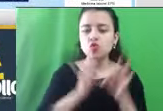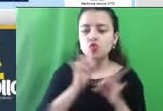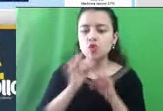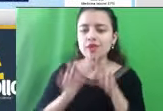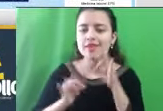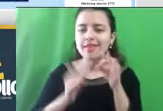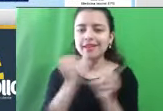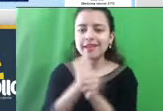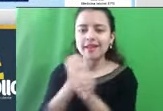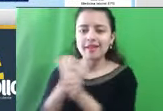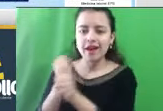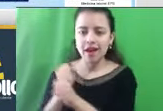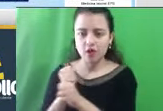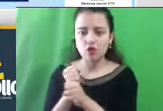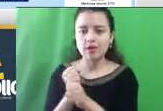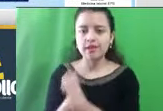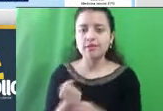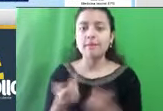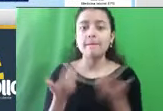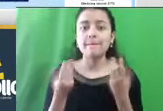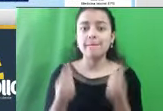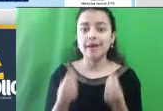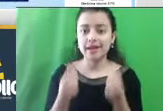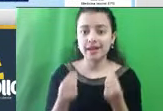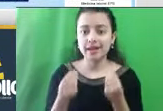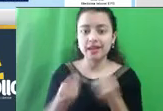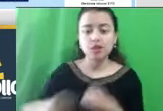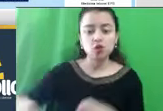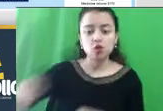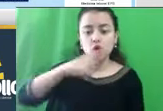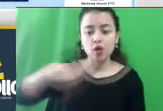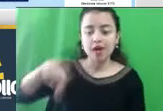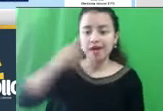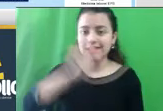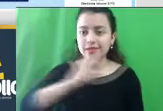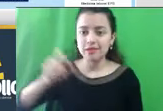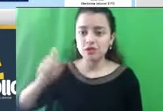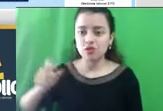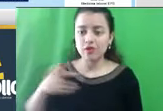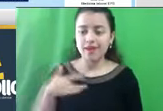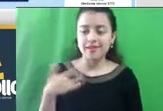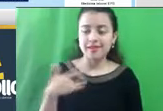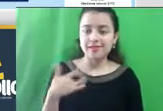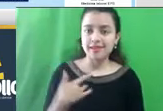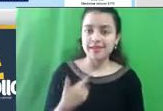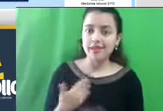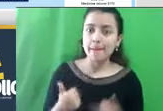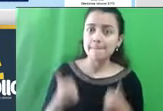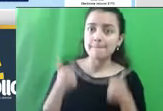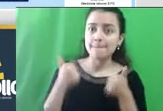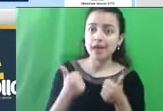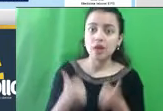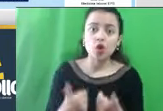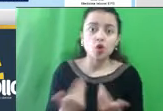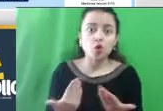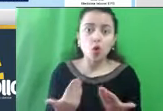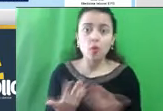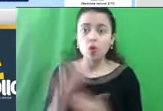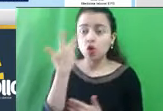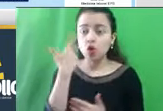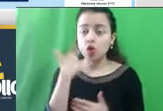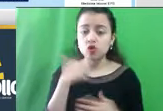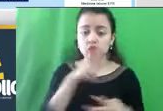desde la garantía de sus ambientes seguros de trabajo, ese vínculo tan importante en su desarrollo, tanto familiar